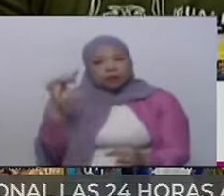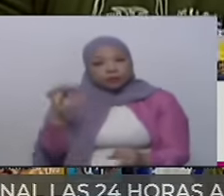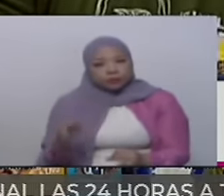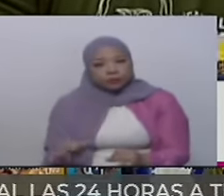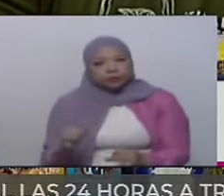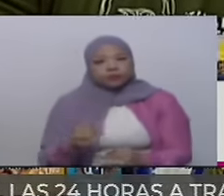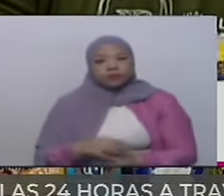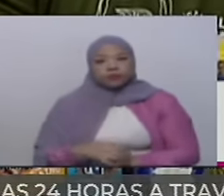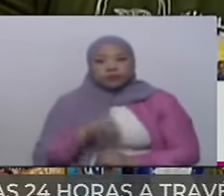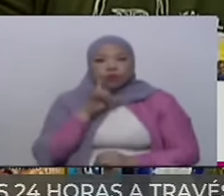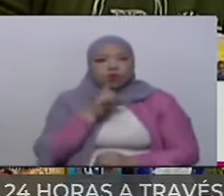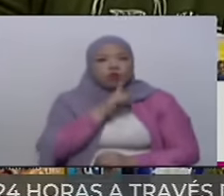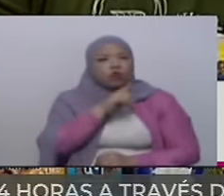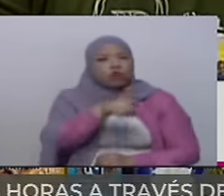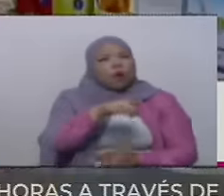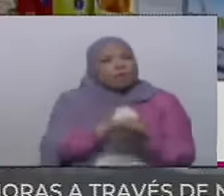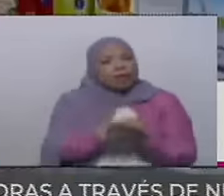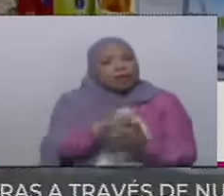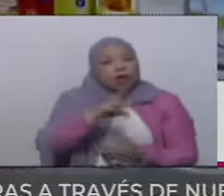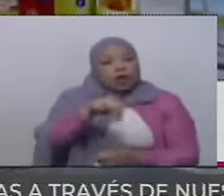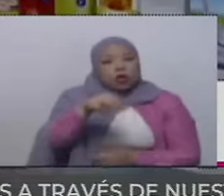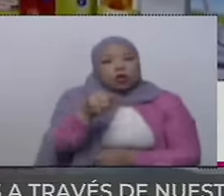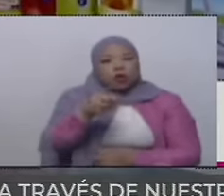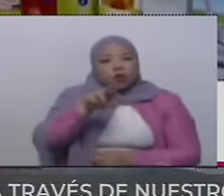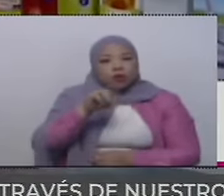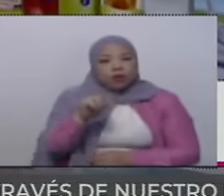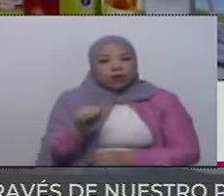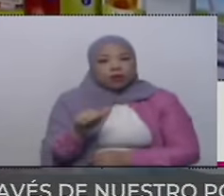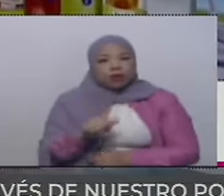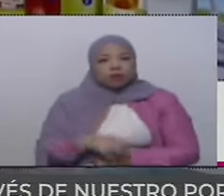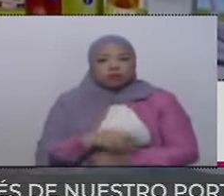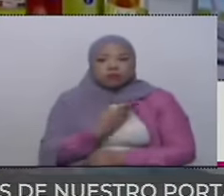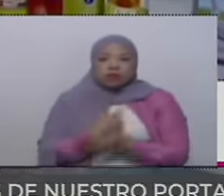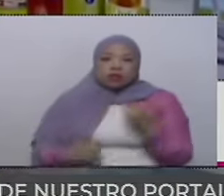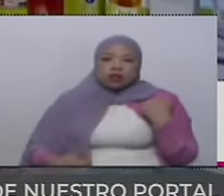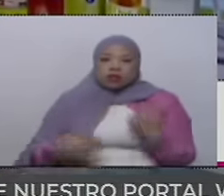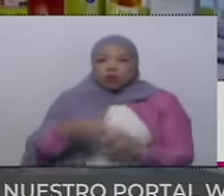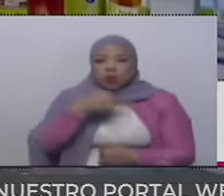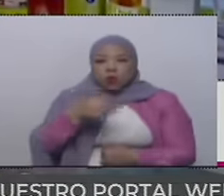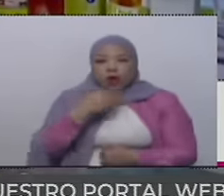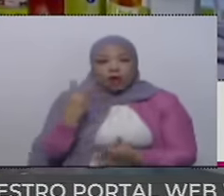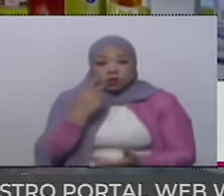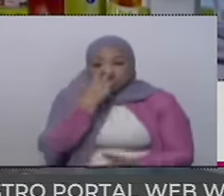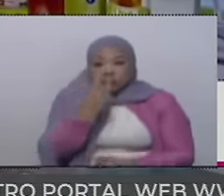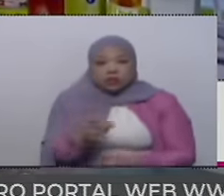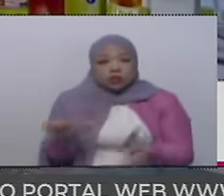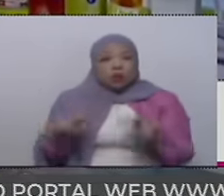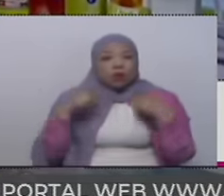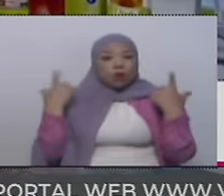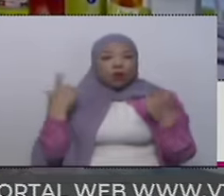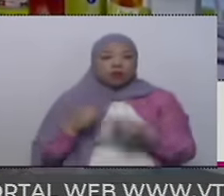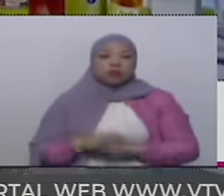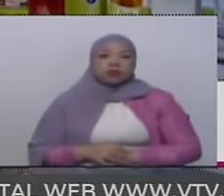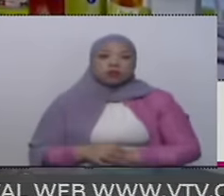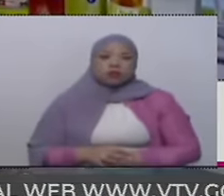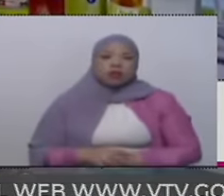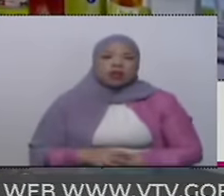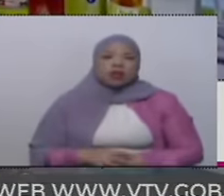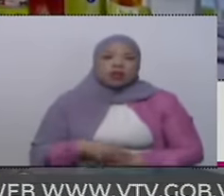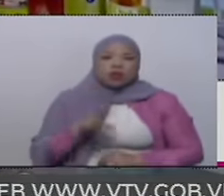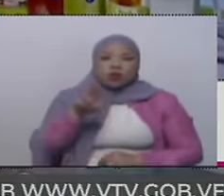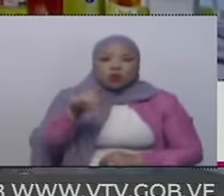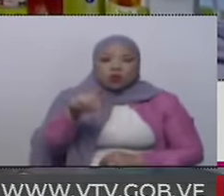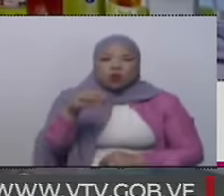Norma Coromoto, ¿dónde vienes tú, Norma Coromoto? Buenas tardes, presidente, yo vengo de La Guaira. Ese nombre, ¿quién te lo puso?